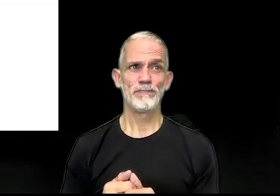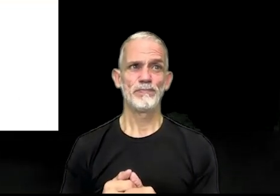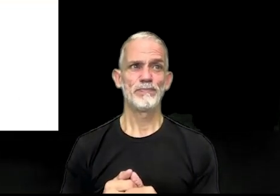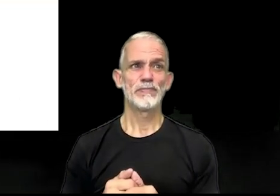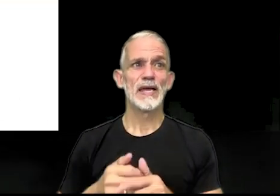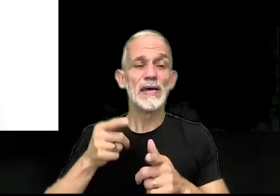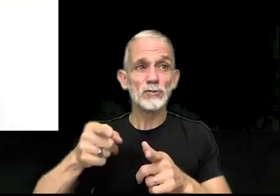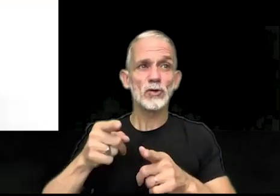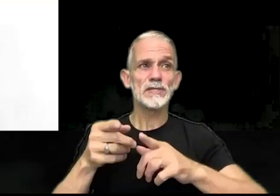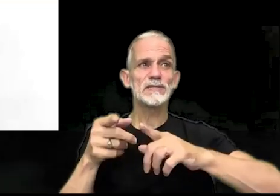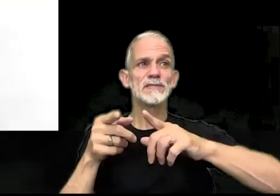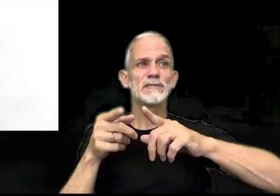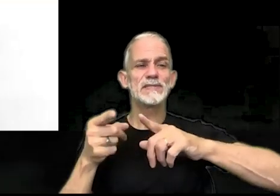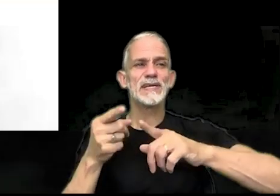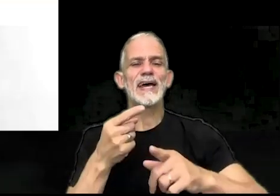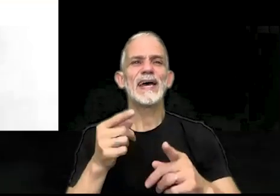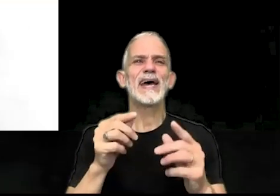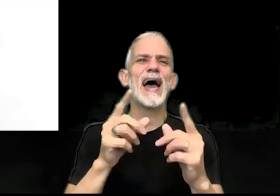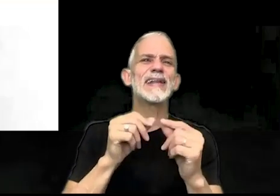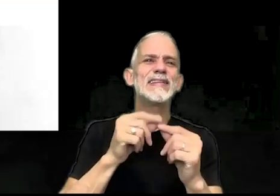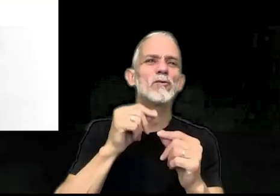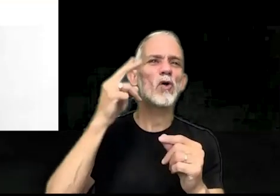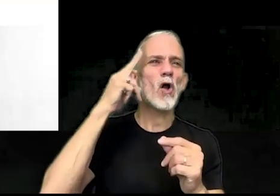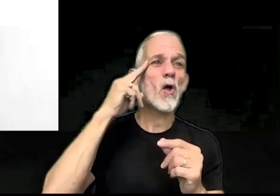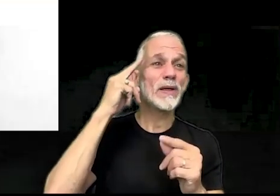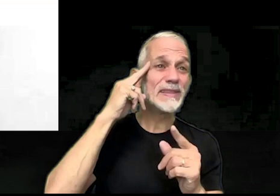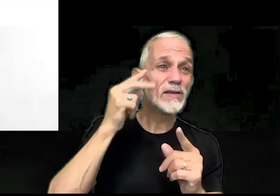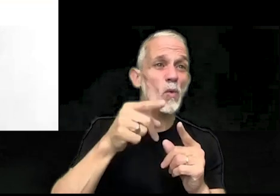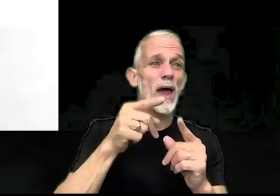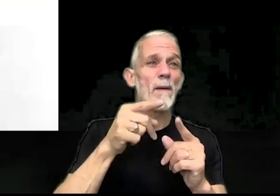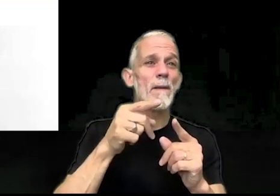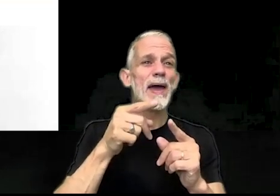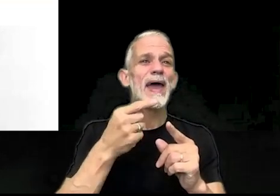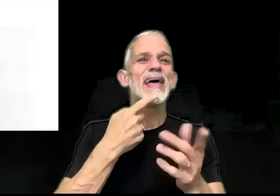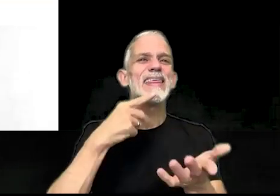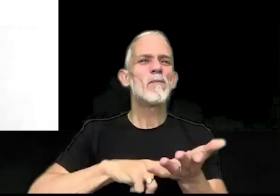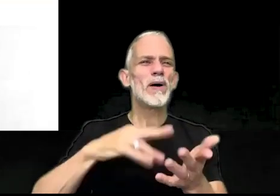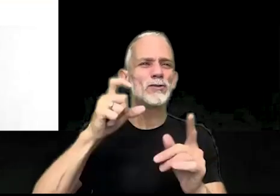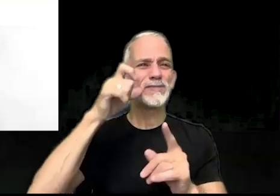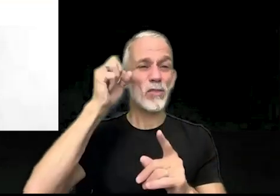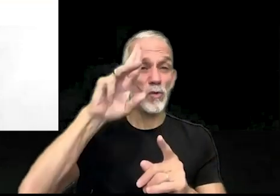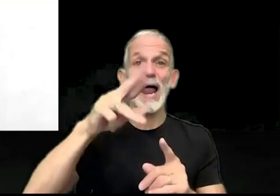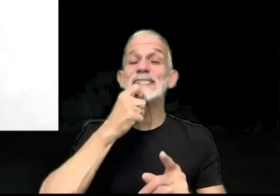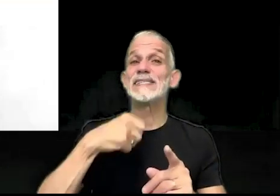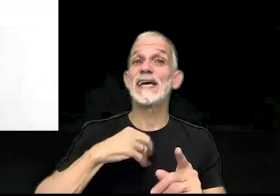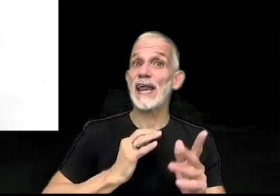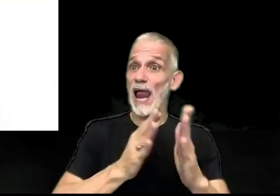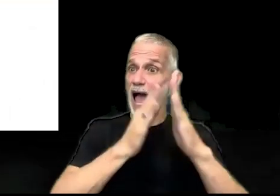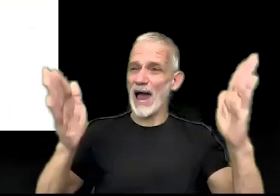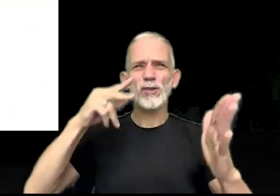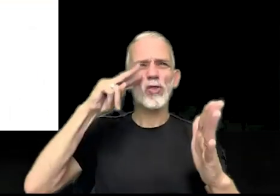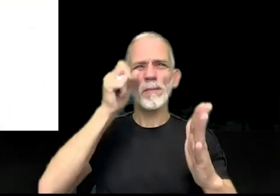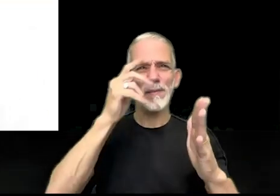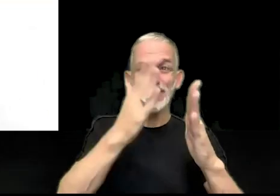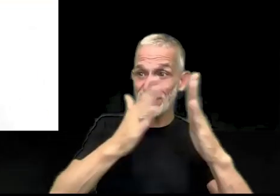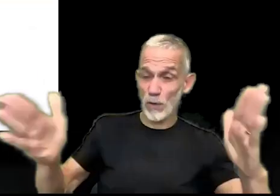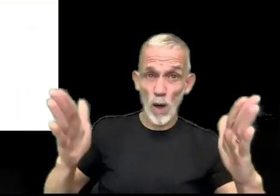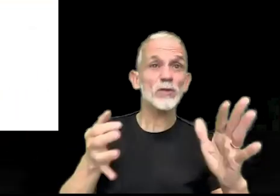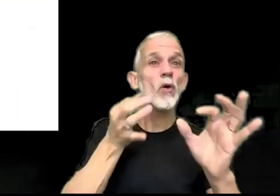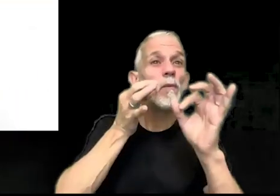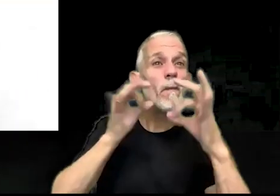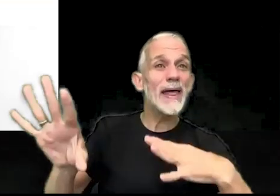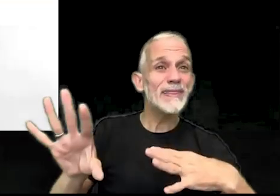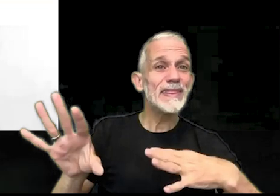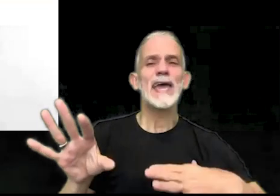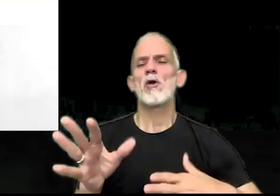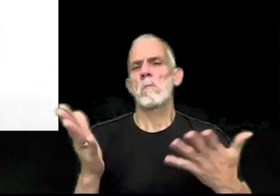El artículo 99, impuesto cedular, si durante el año 2024 ustedes se